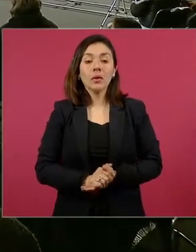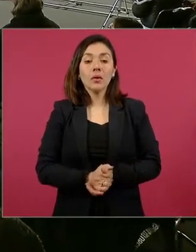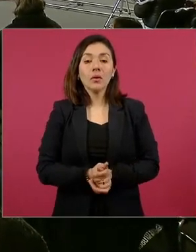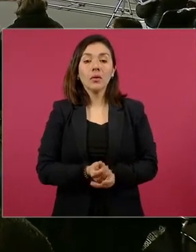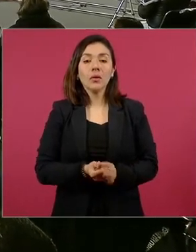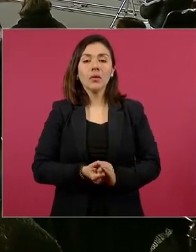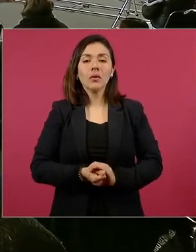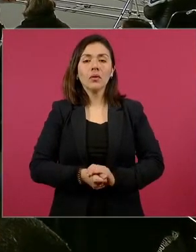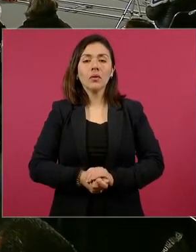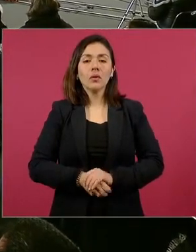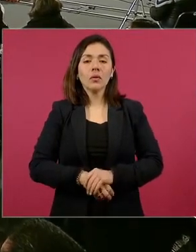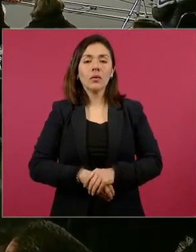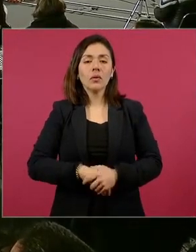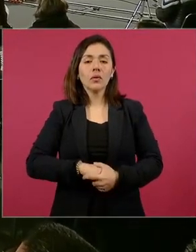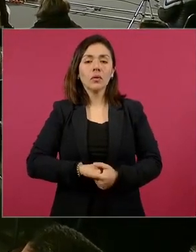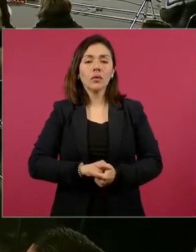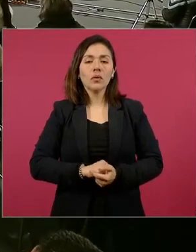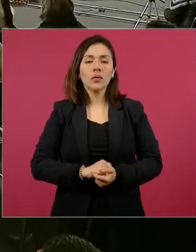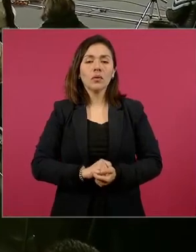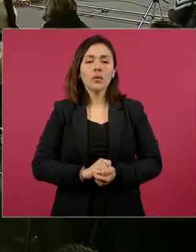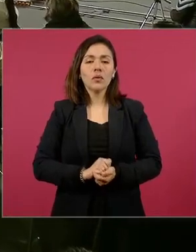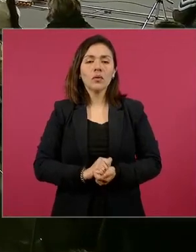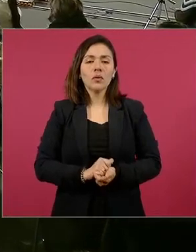No está.